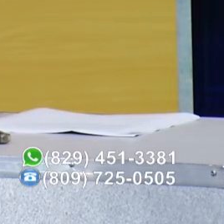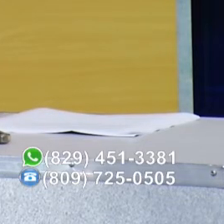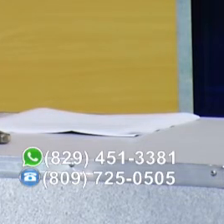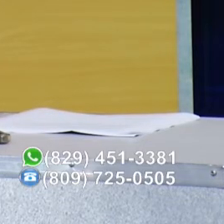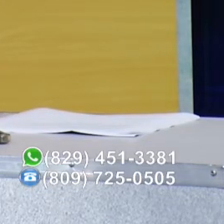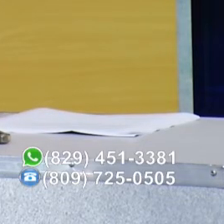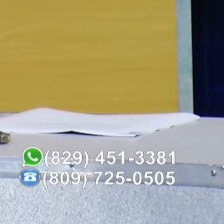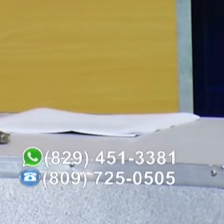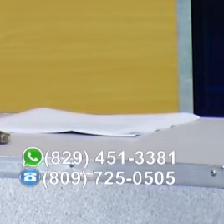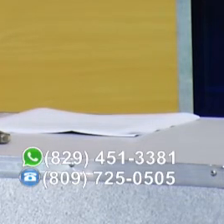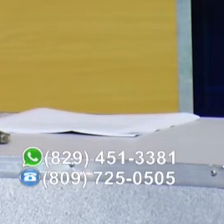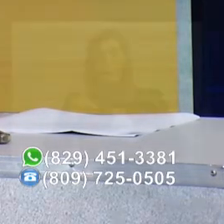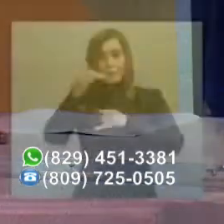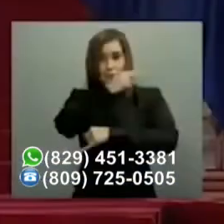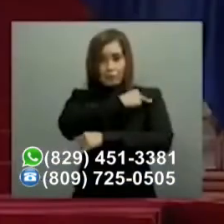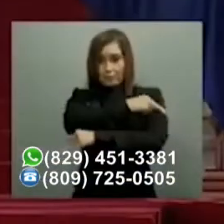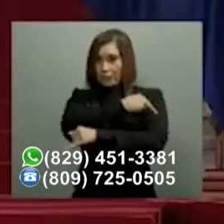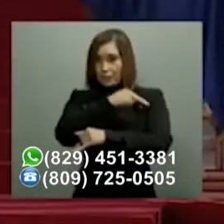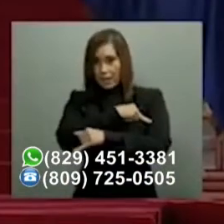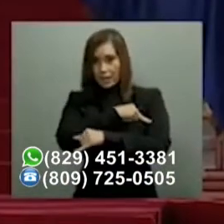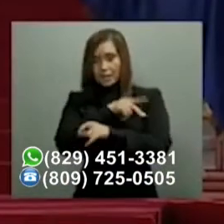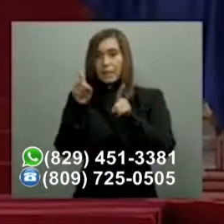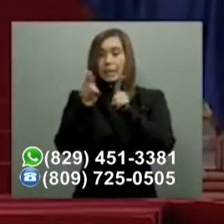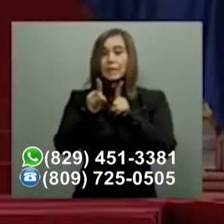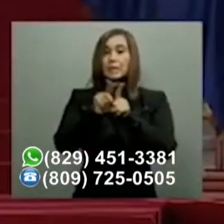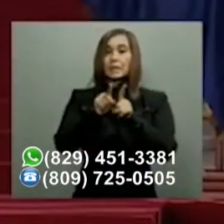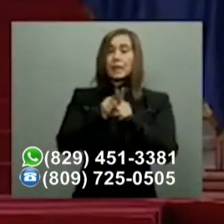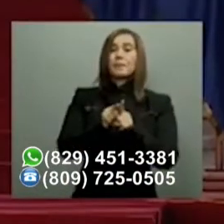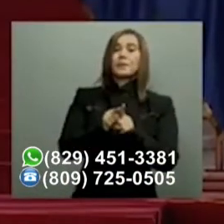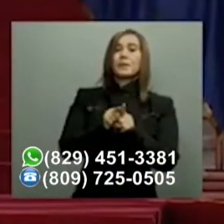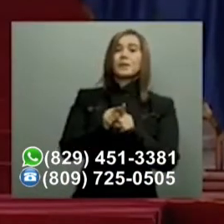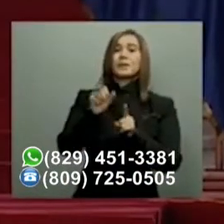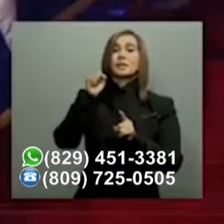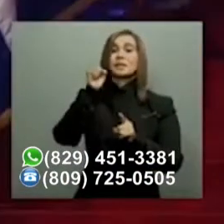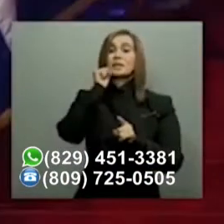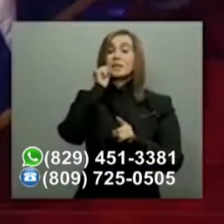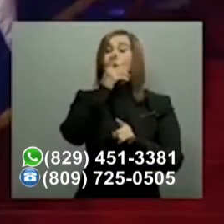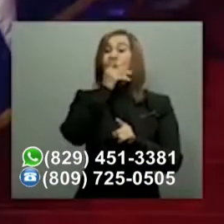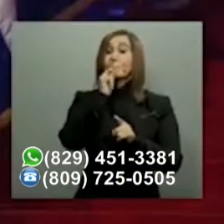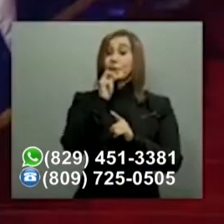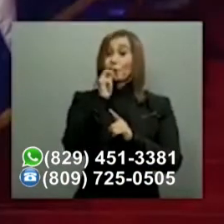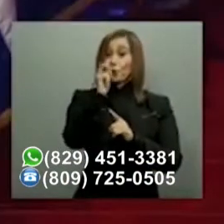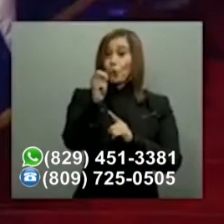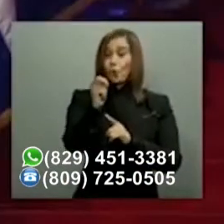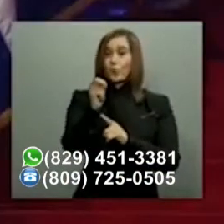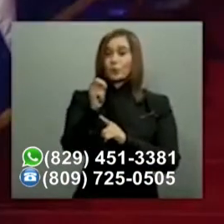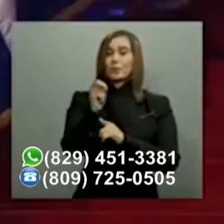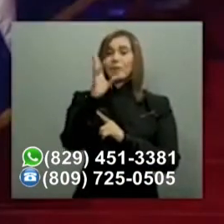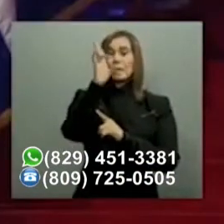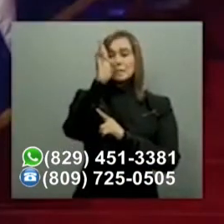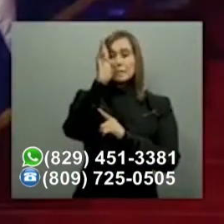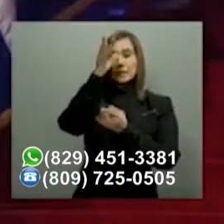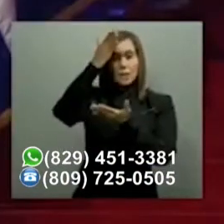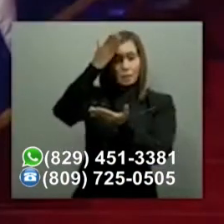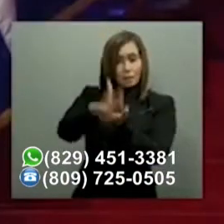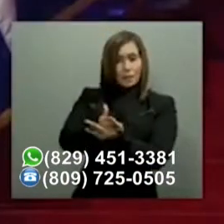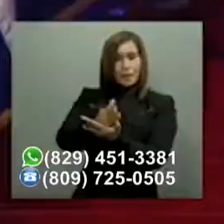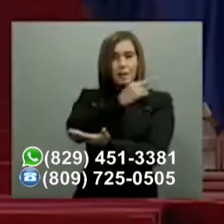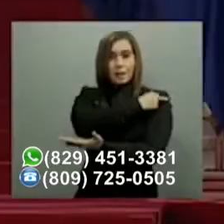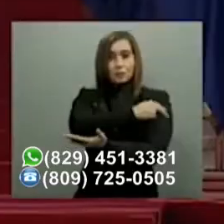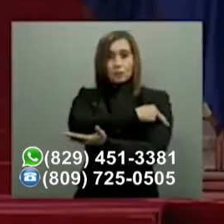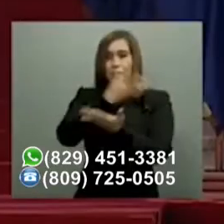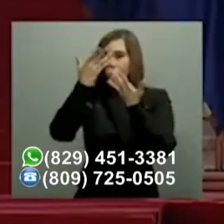abinader se dirigía el país desde el palacio nacional por primer año de gobierno el presidente de la república luís abinader